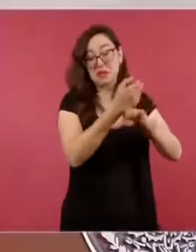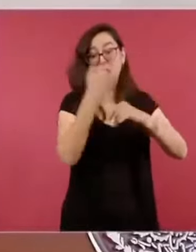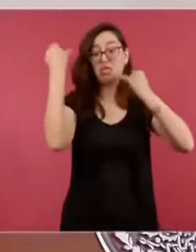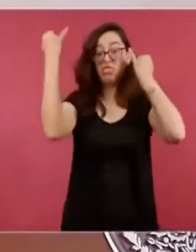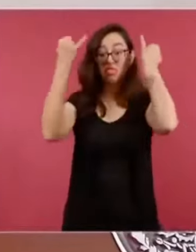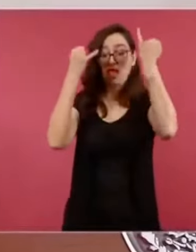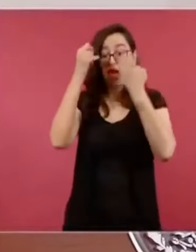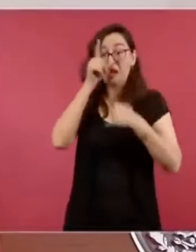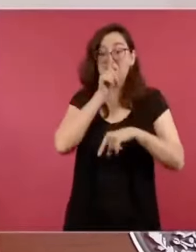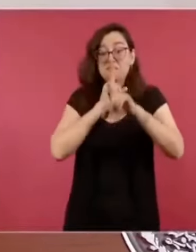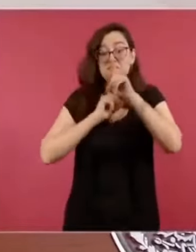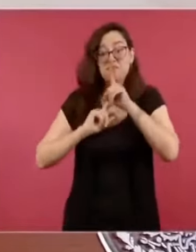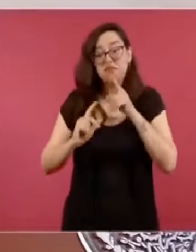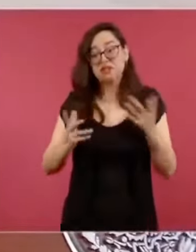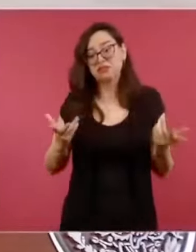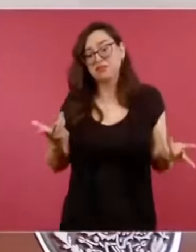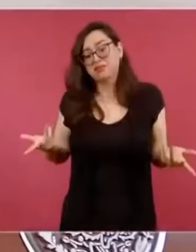si